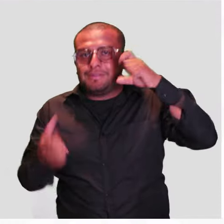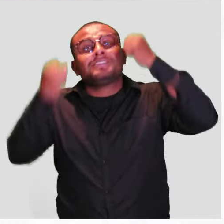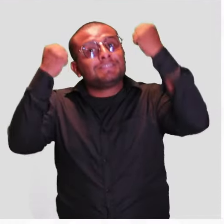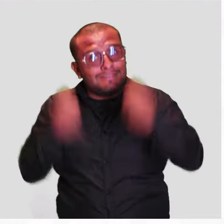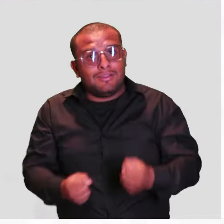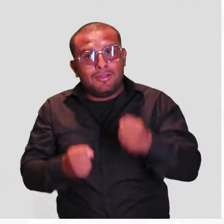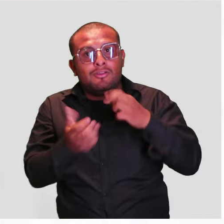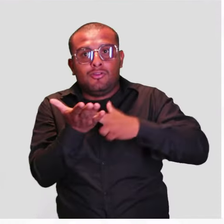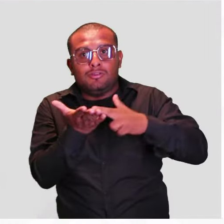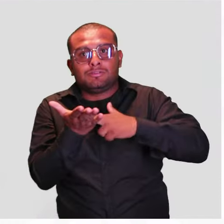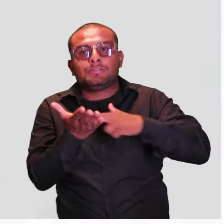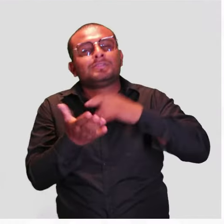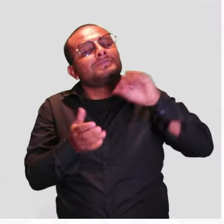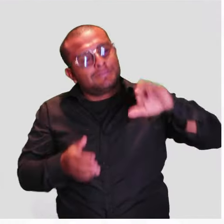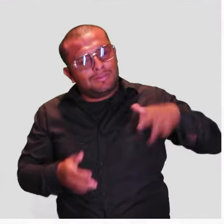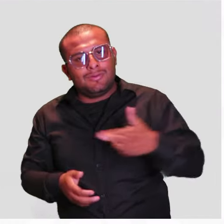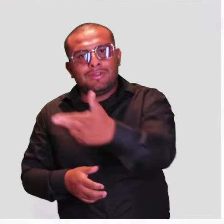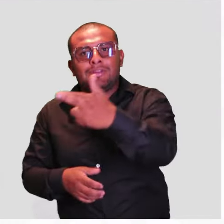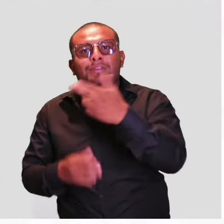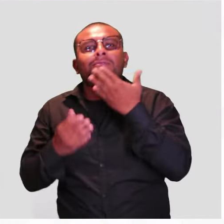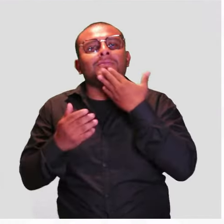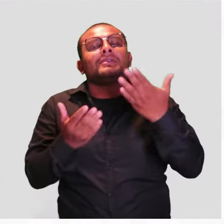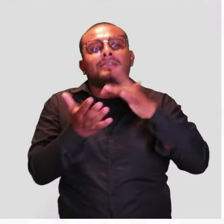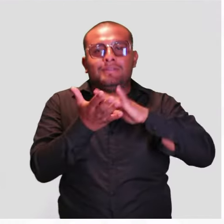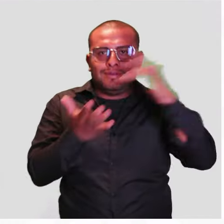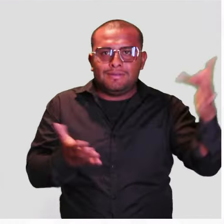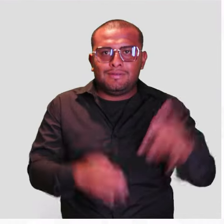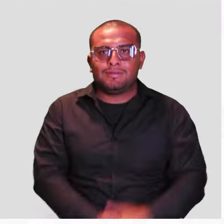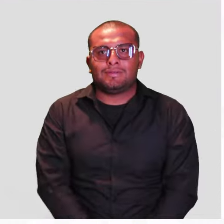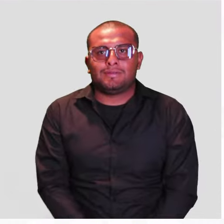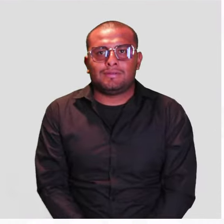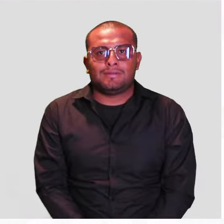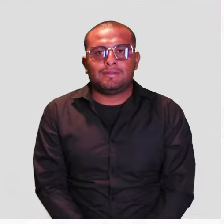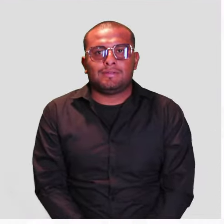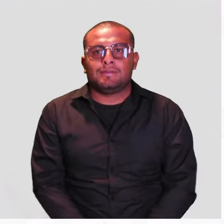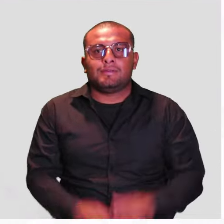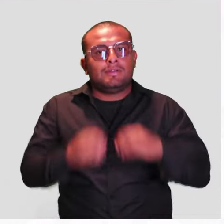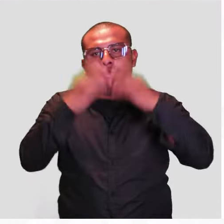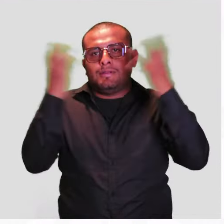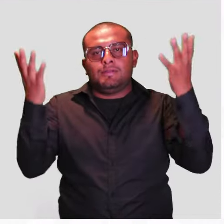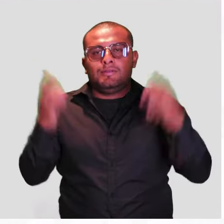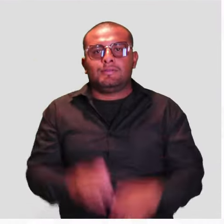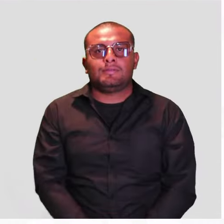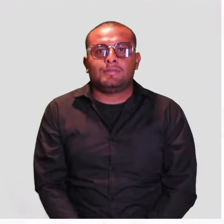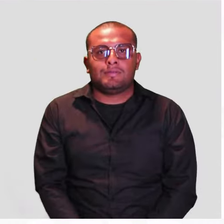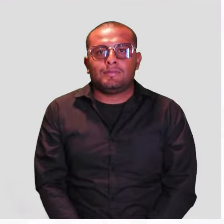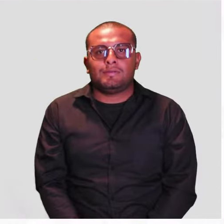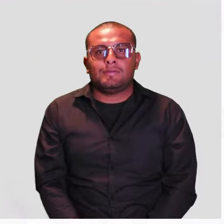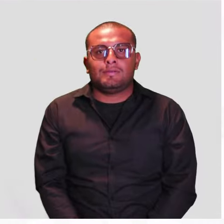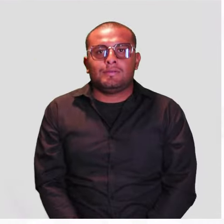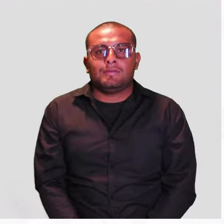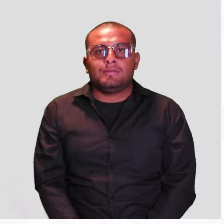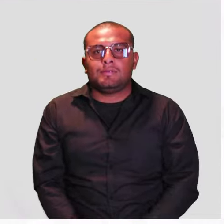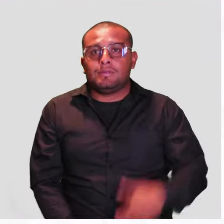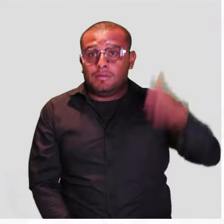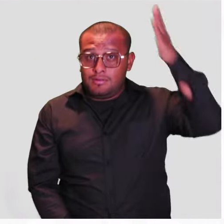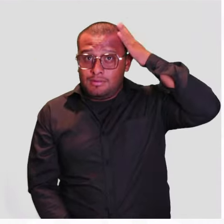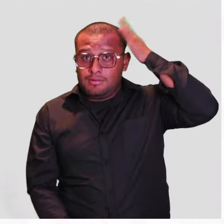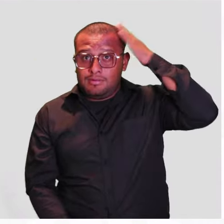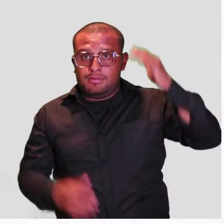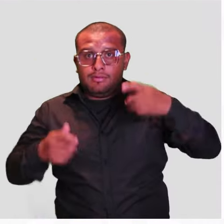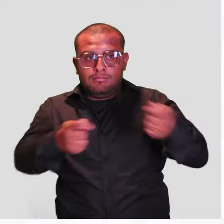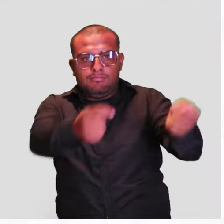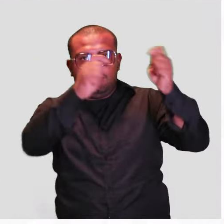del Río Querétaro. Bien, definitivo que el gobierno que encabece un servidor en la